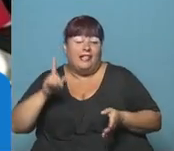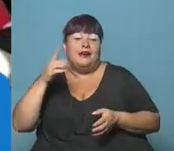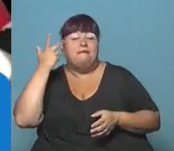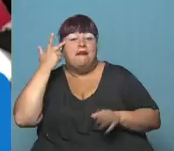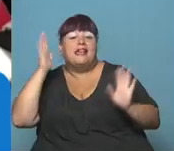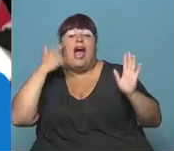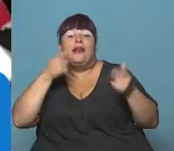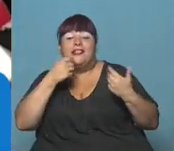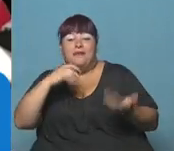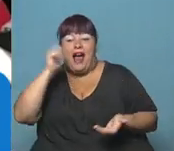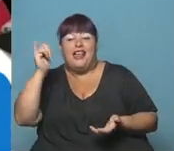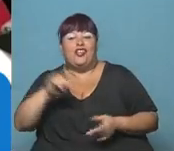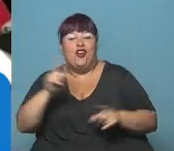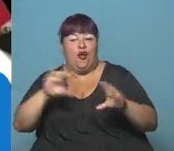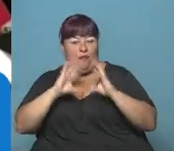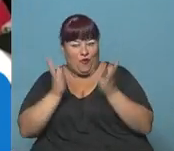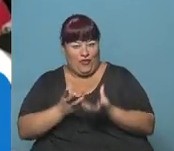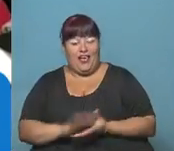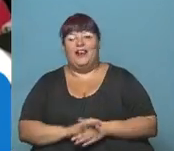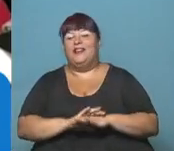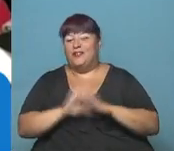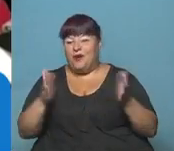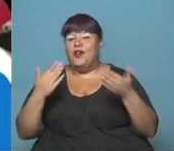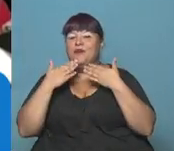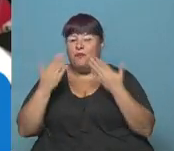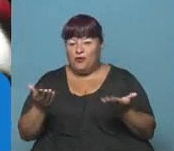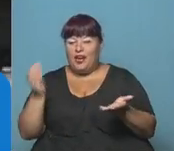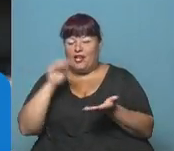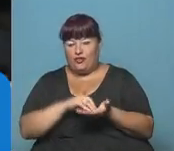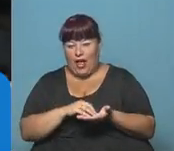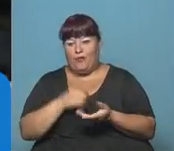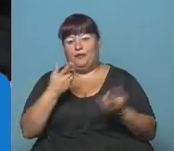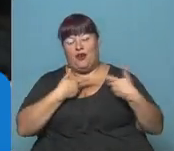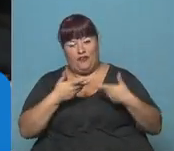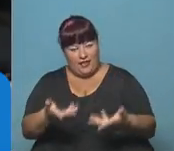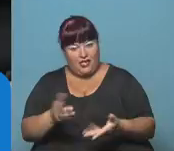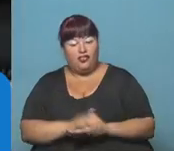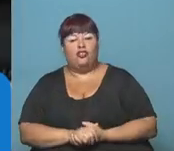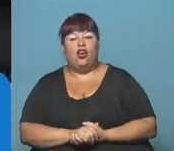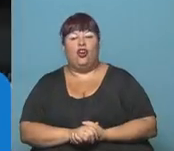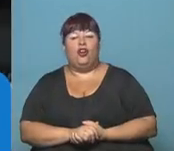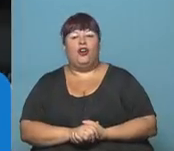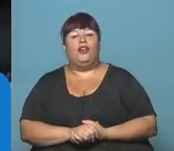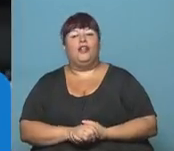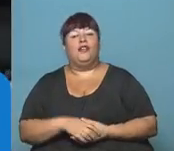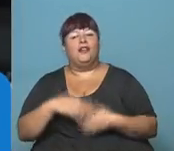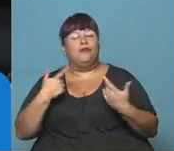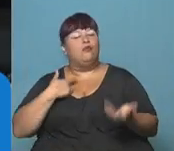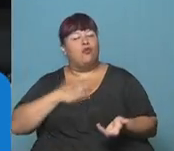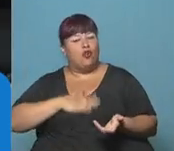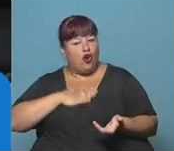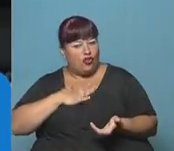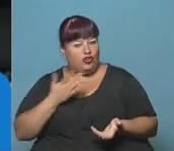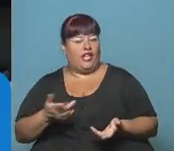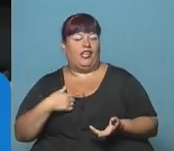Messi dirán si podemos ganar o no el Mundial. Bueno, muchas gracias de vuelta por la invitación y ha sido un verdadero placer estas